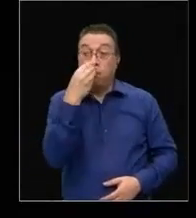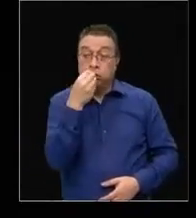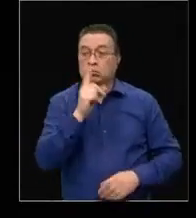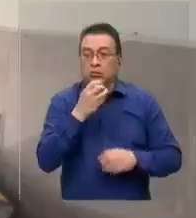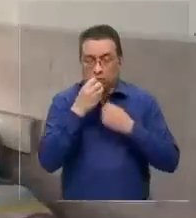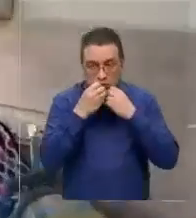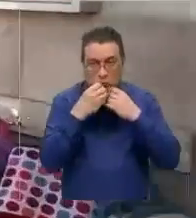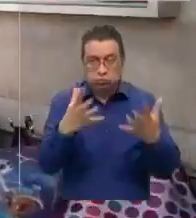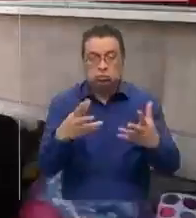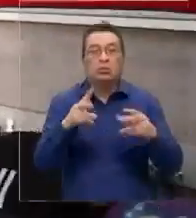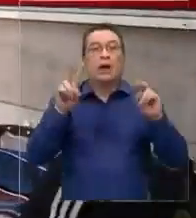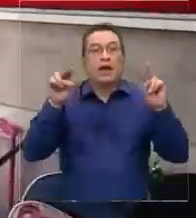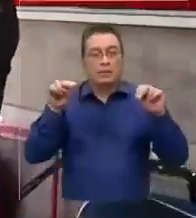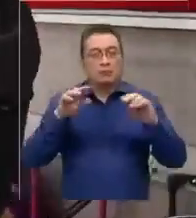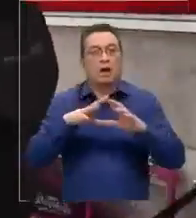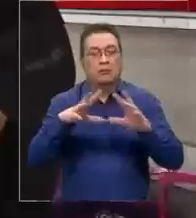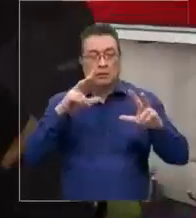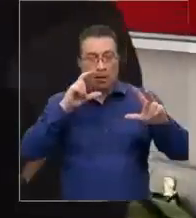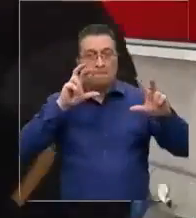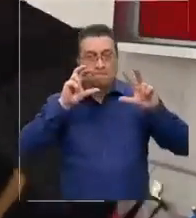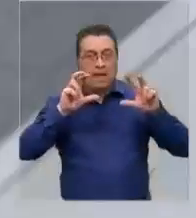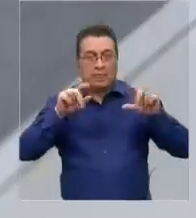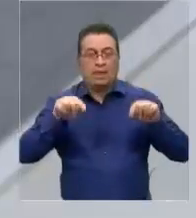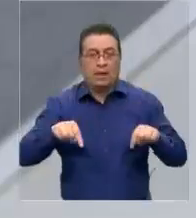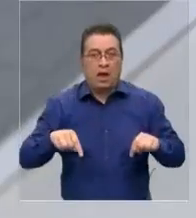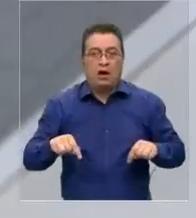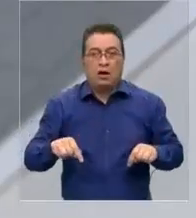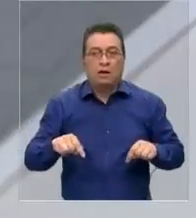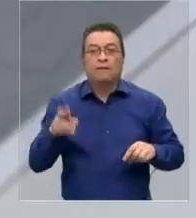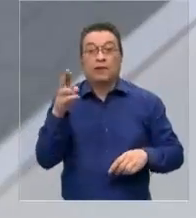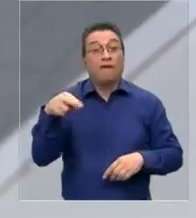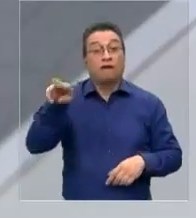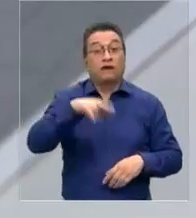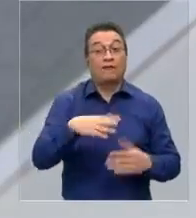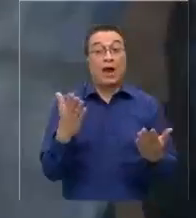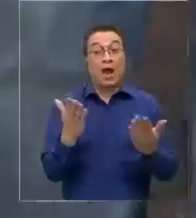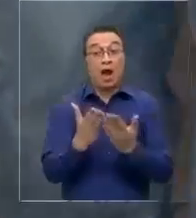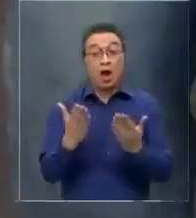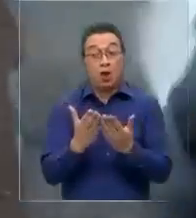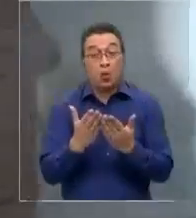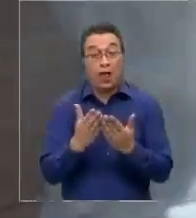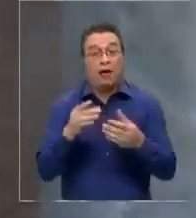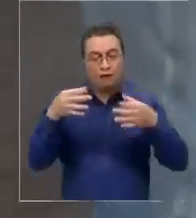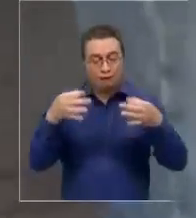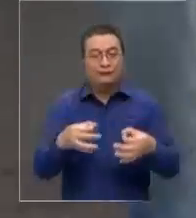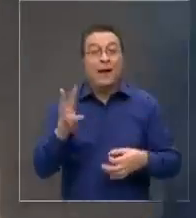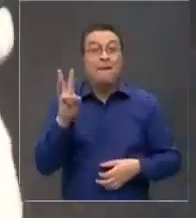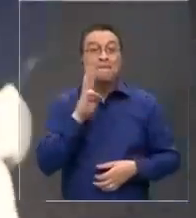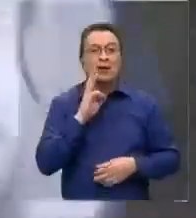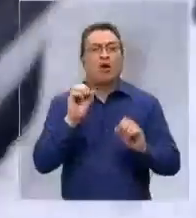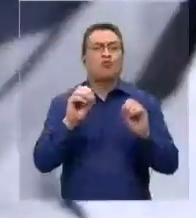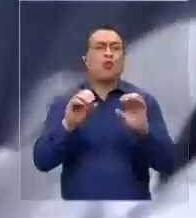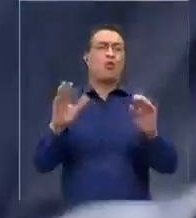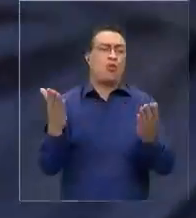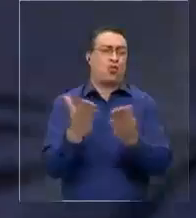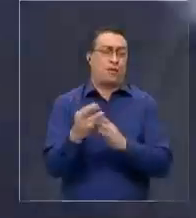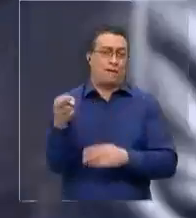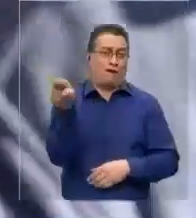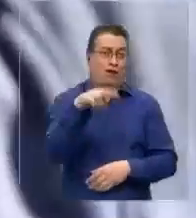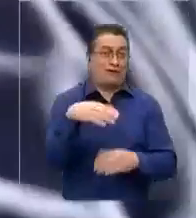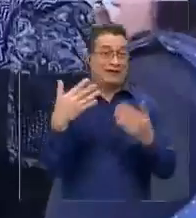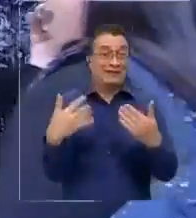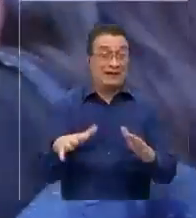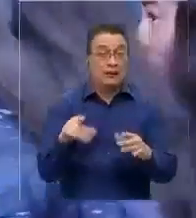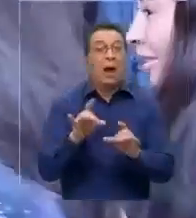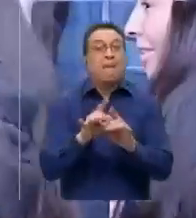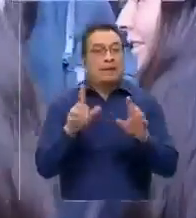tema del que debemos estar muy pendientes por estos días. La vuelta a clases, que se hizo oficial este miércoles para la mayoría de los estudiantes, es